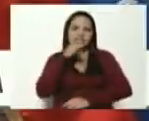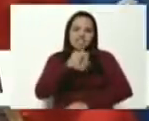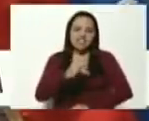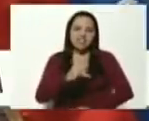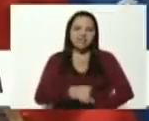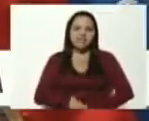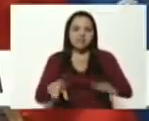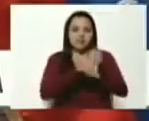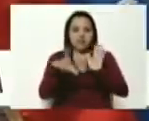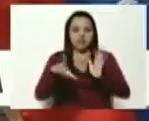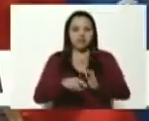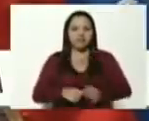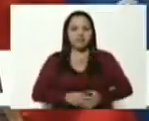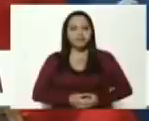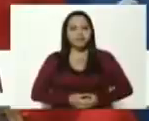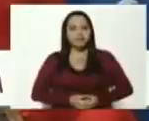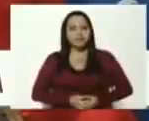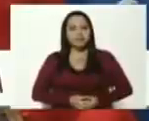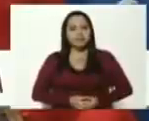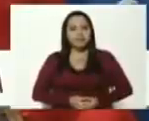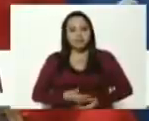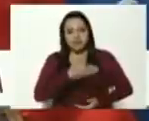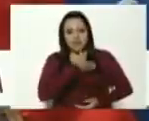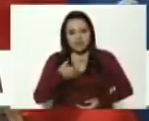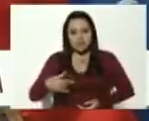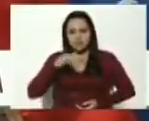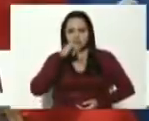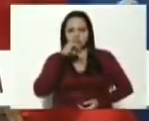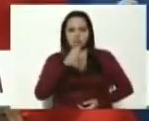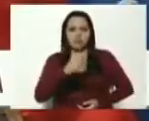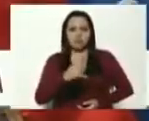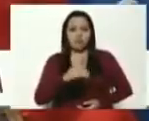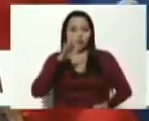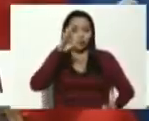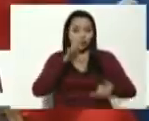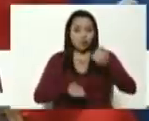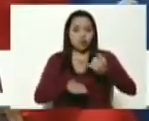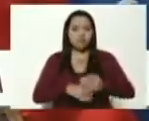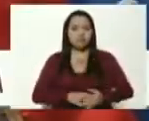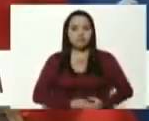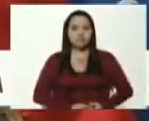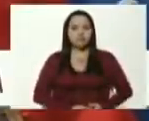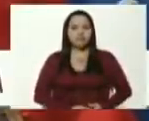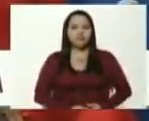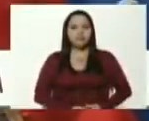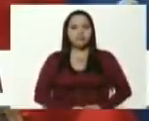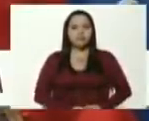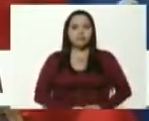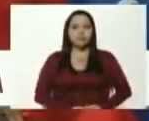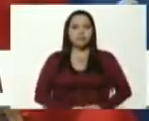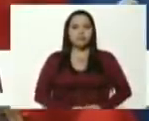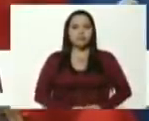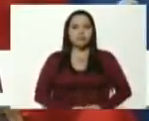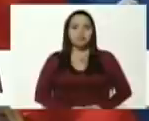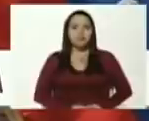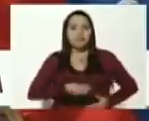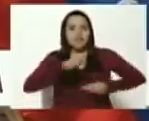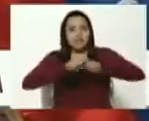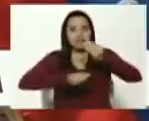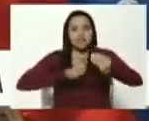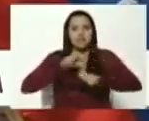ley. Quisiera destacar ya finalmente que se han realizado